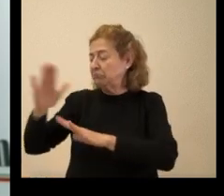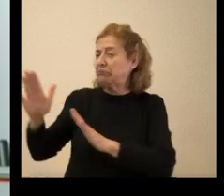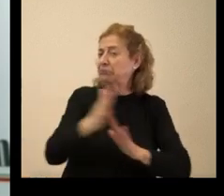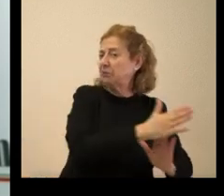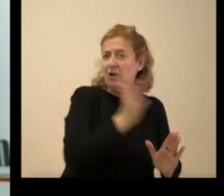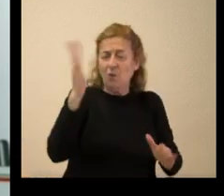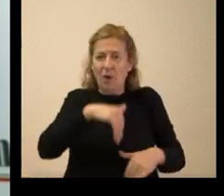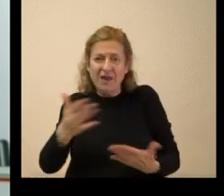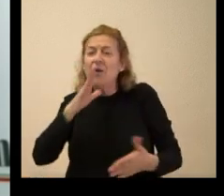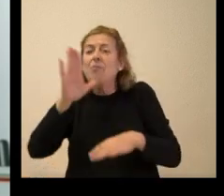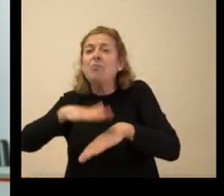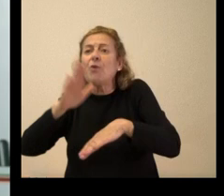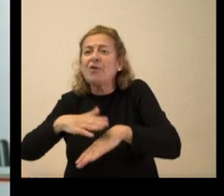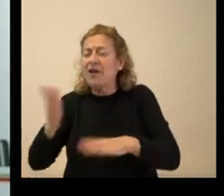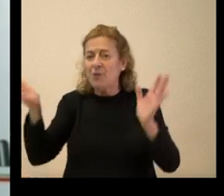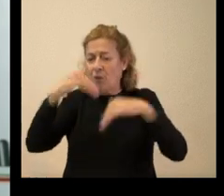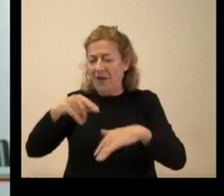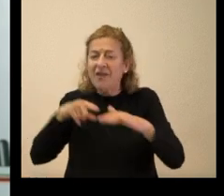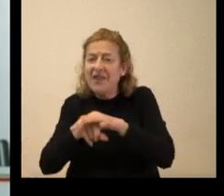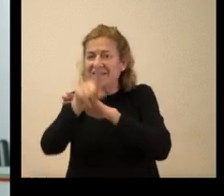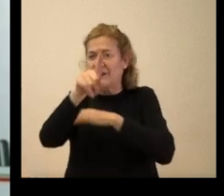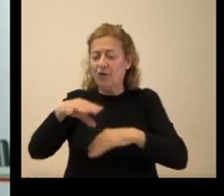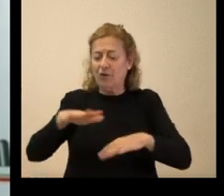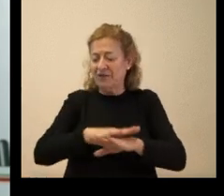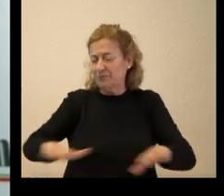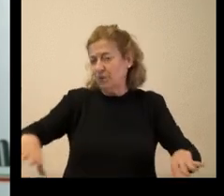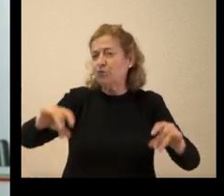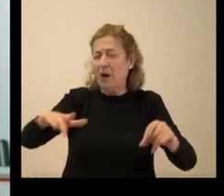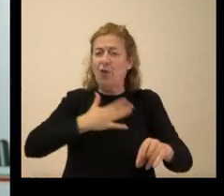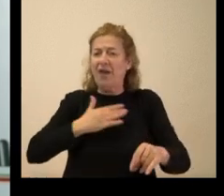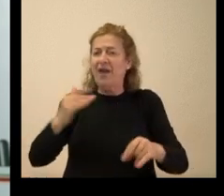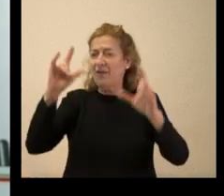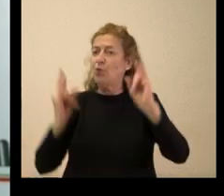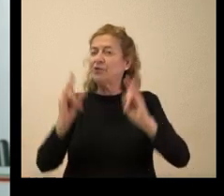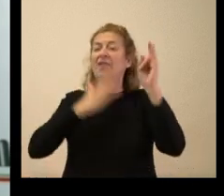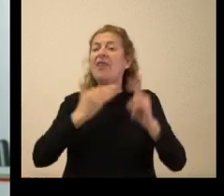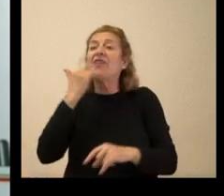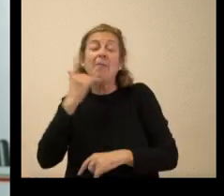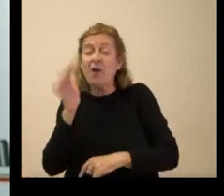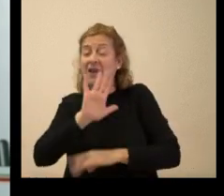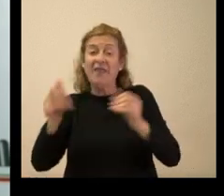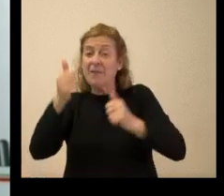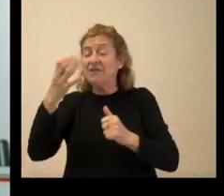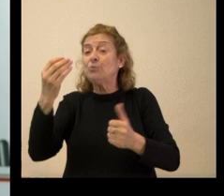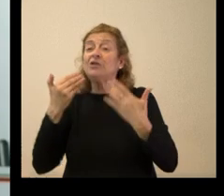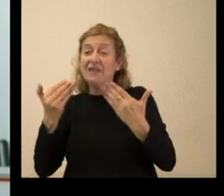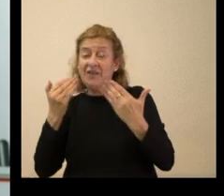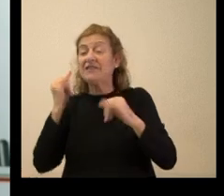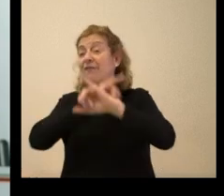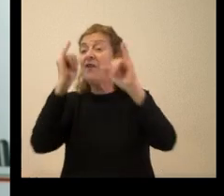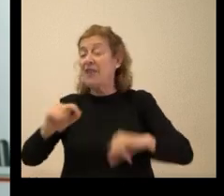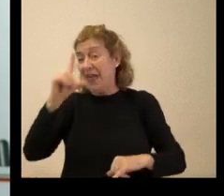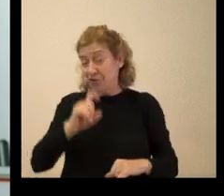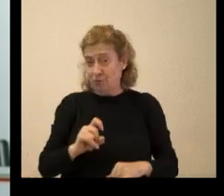esta falta de política de desarrollo de suelo Industrial en Zamora nada más y muchas gracias y Feliz